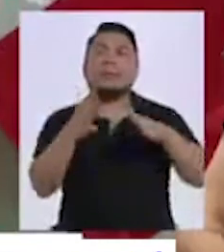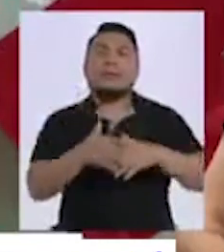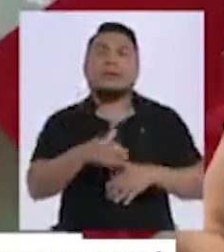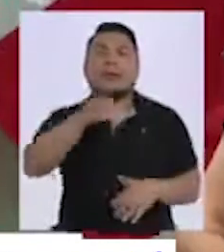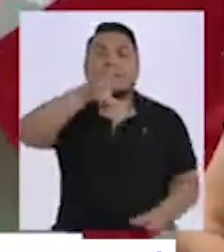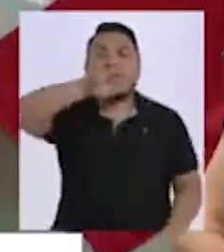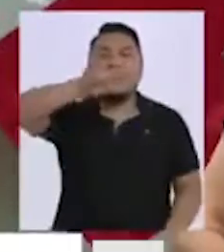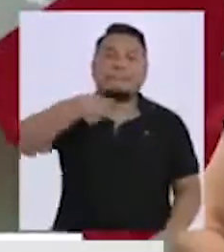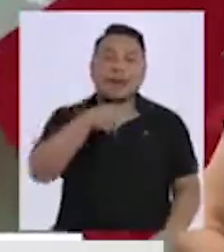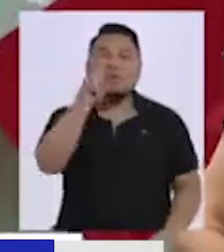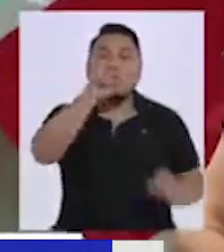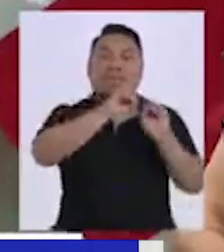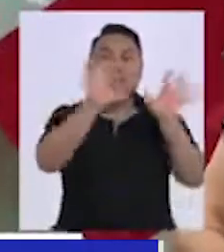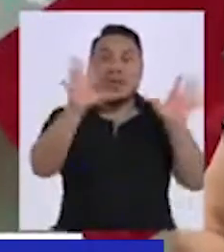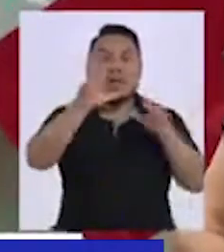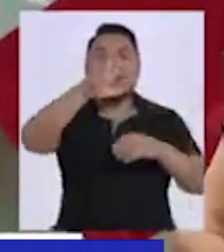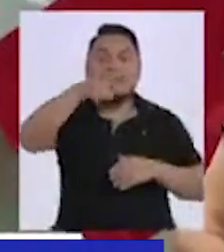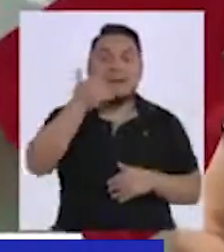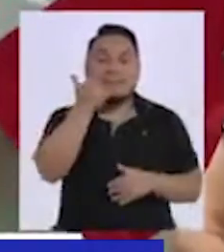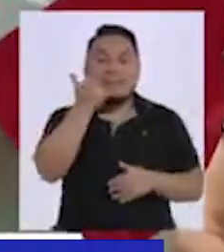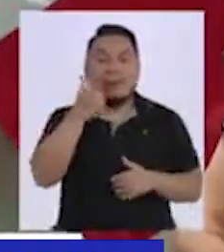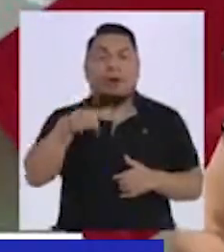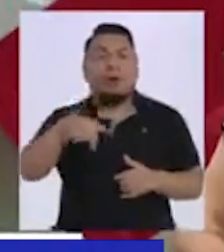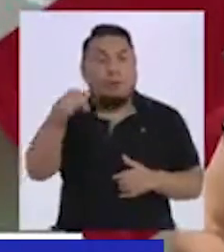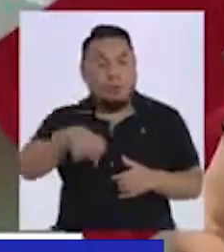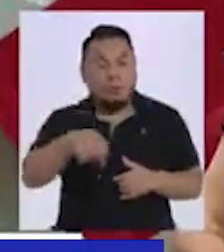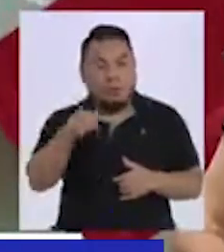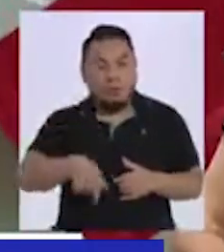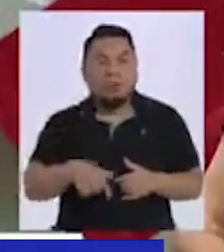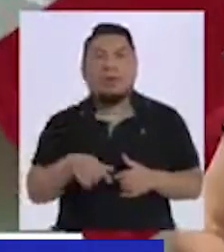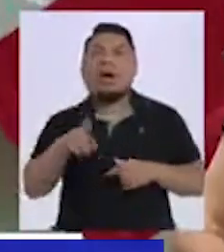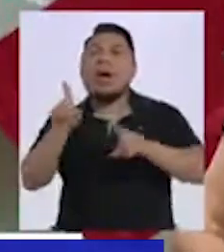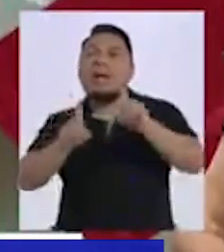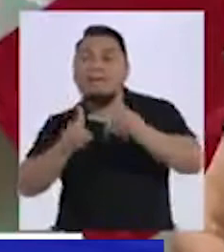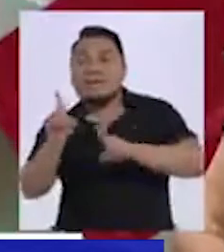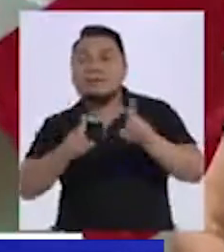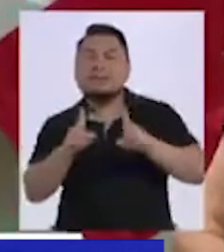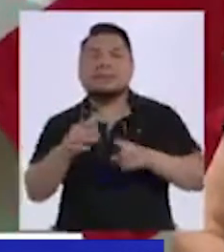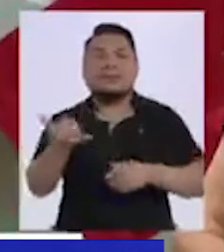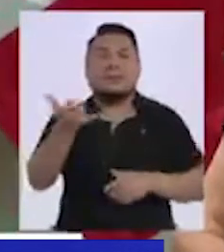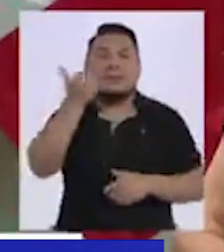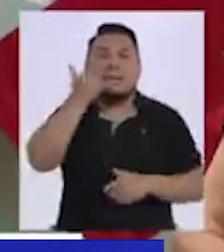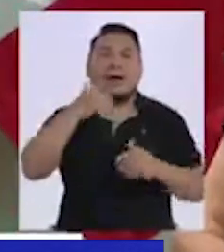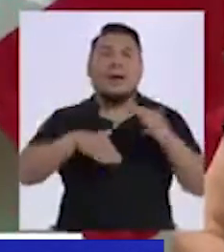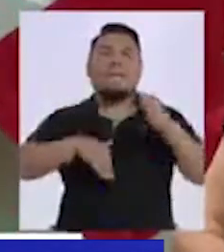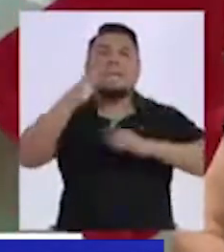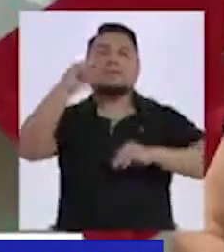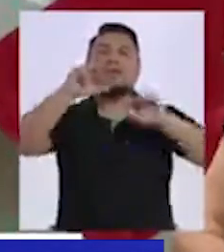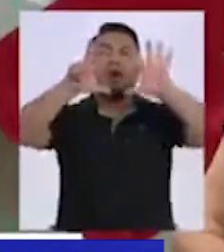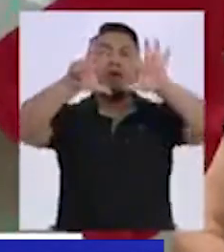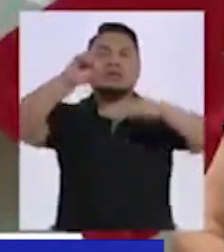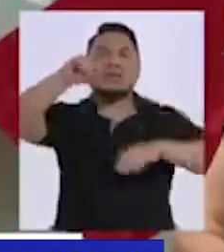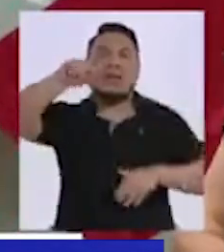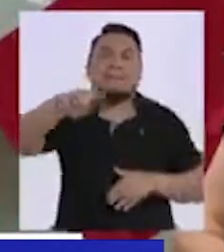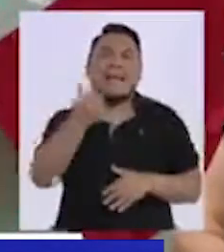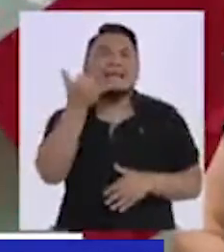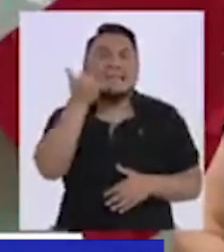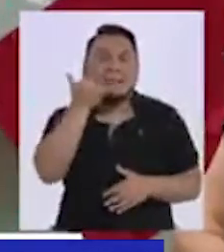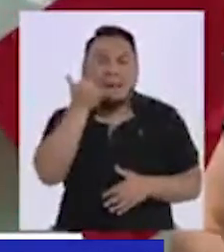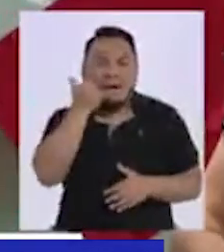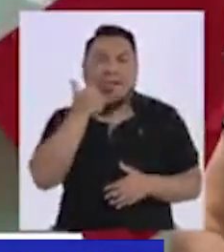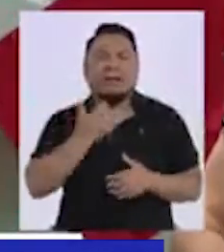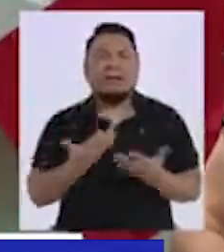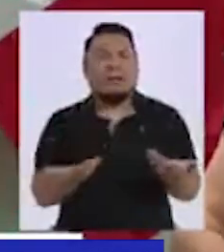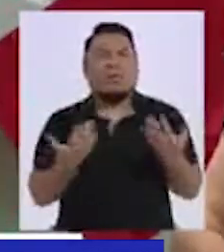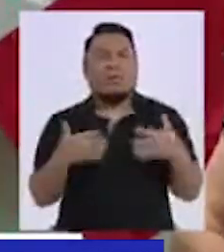de 3.000 llamadas por día, hoy día hay días que recibe más de 80.000 llamadas.